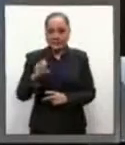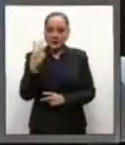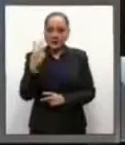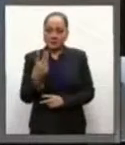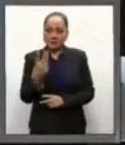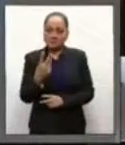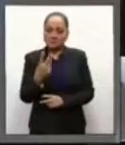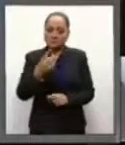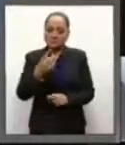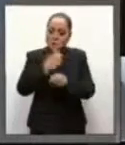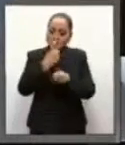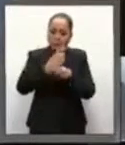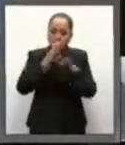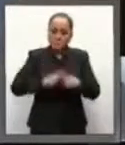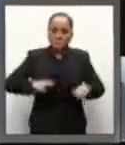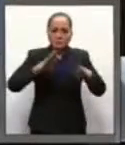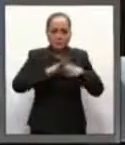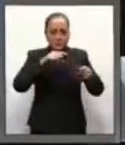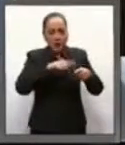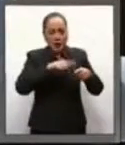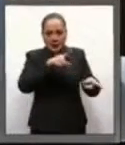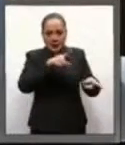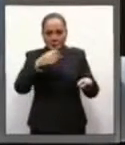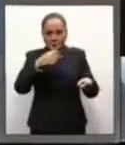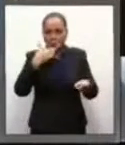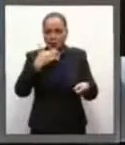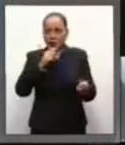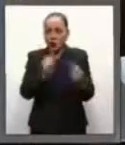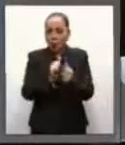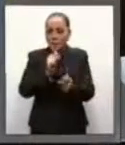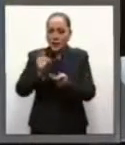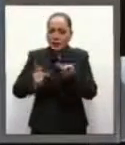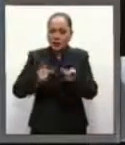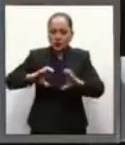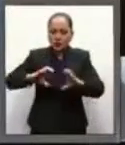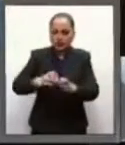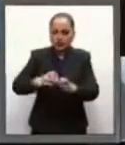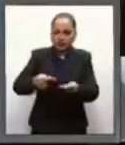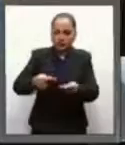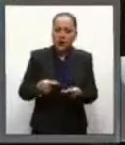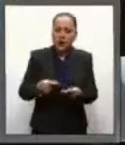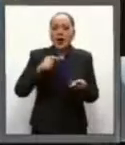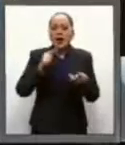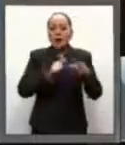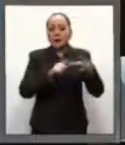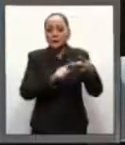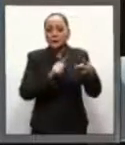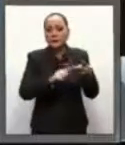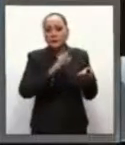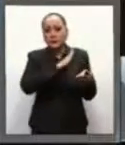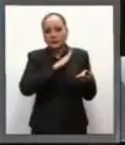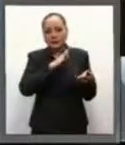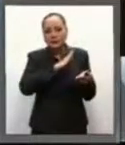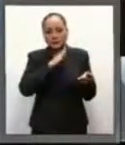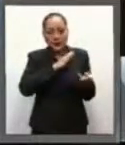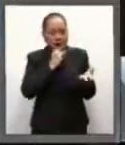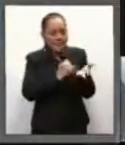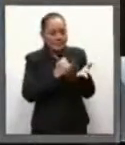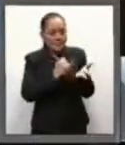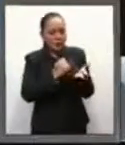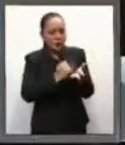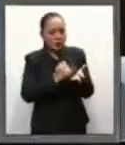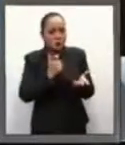buenos salarios y prestaciones justas. El segundo punto es el pago de